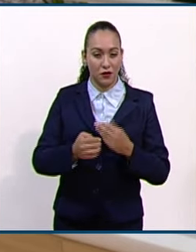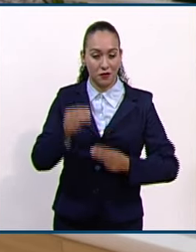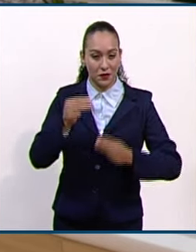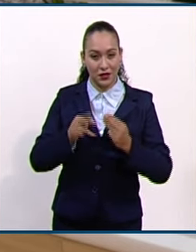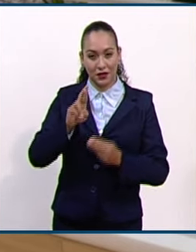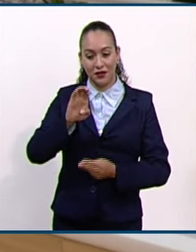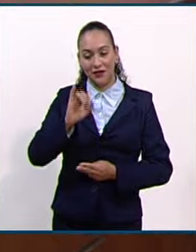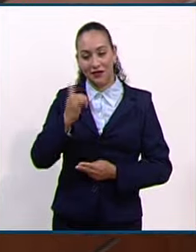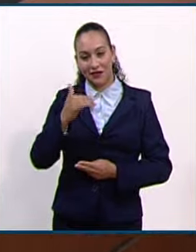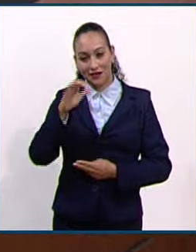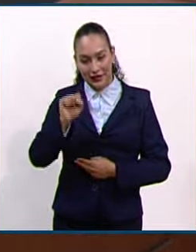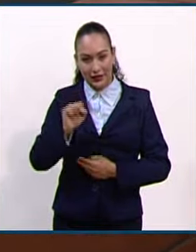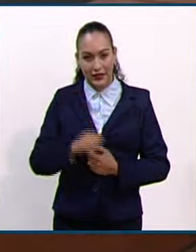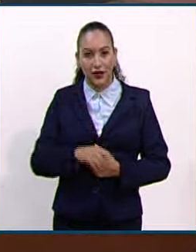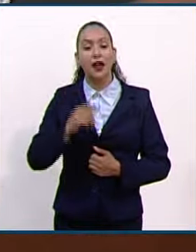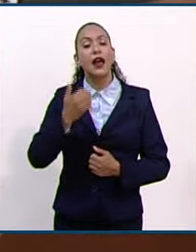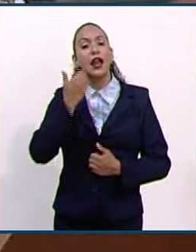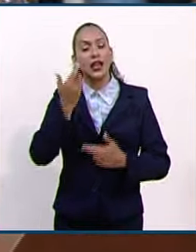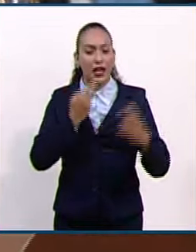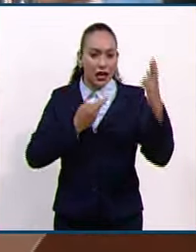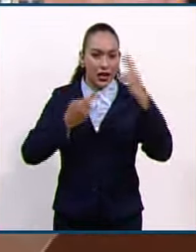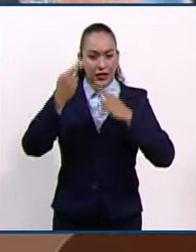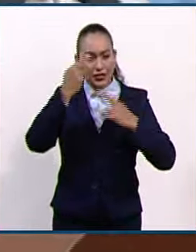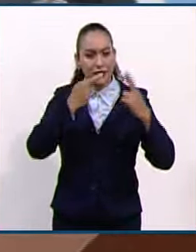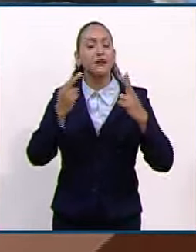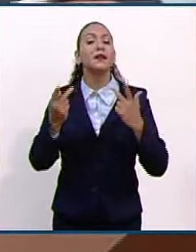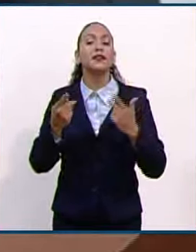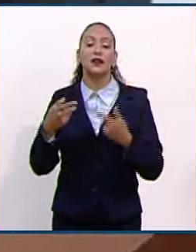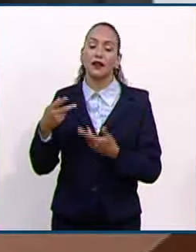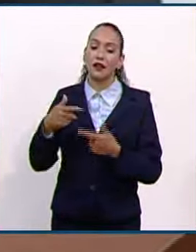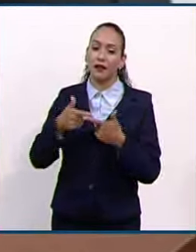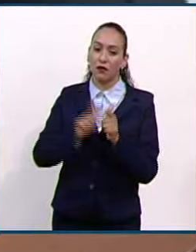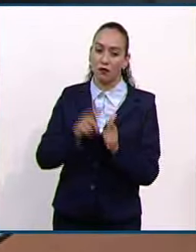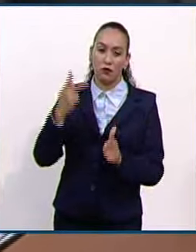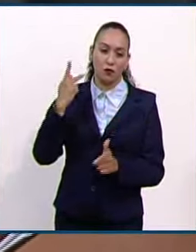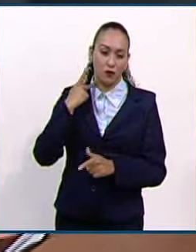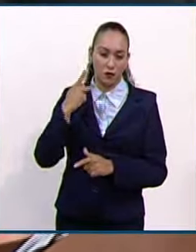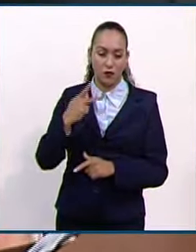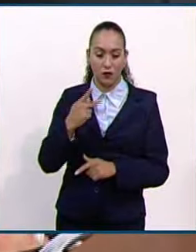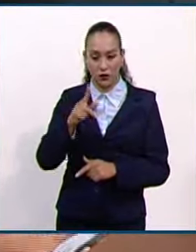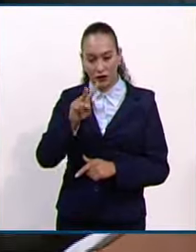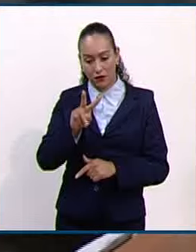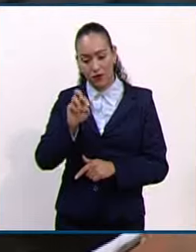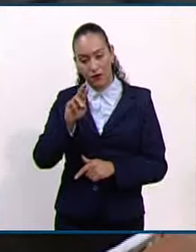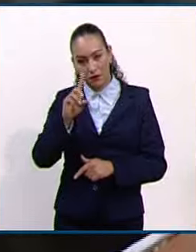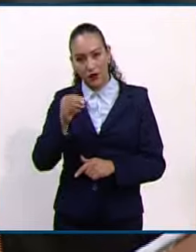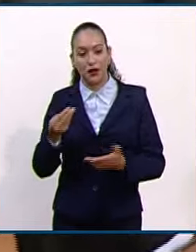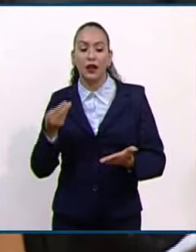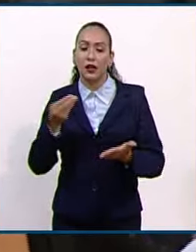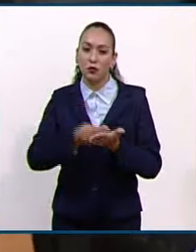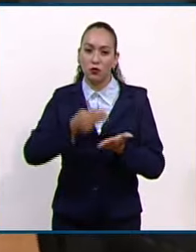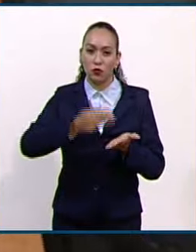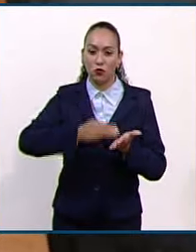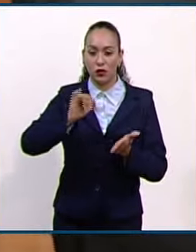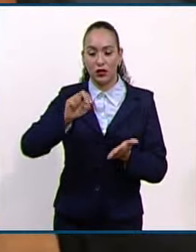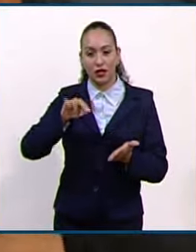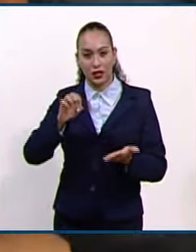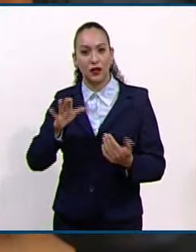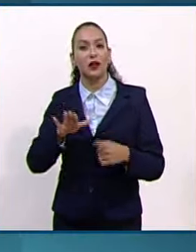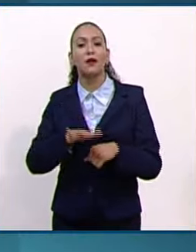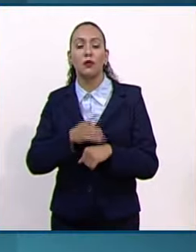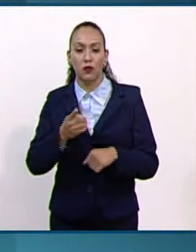con el que propone resolver el recurso de apelación que presentó el Partido Verde, impugnando la multa que le impuso el INE por los errores detectados